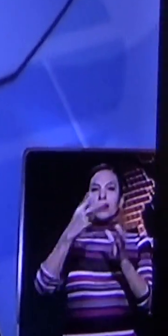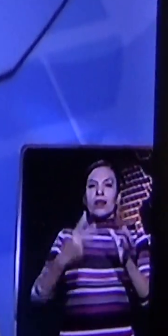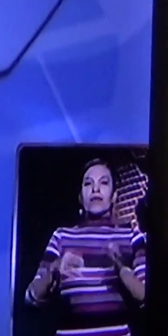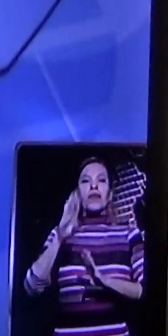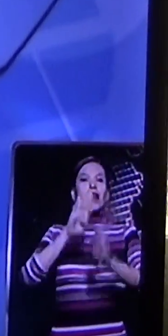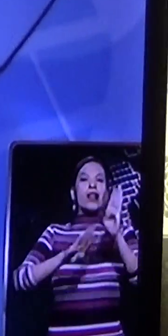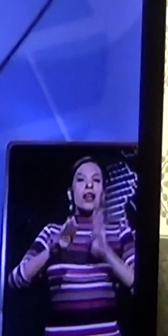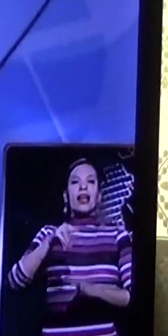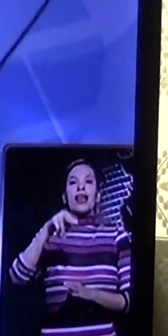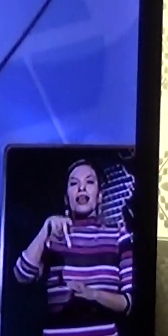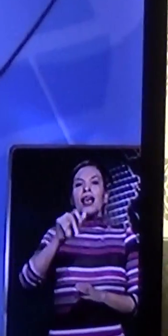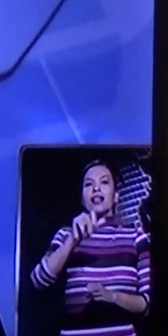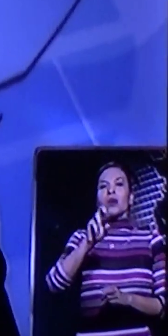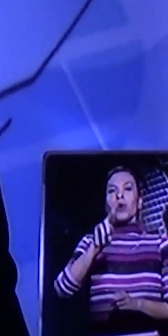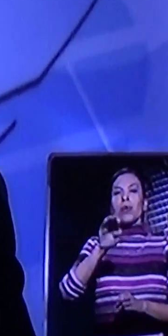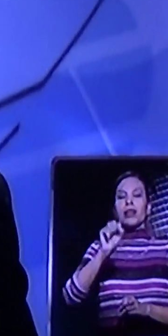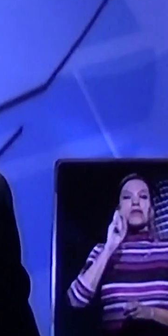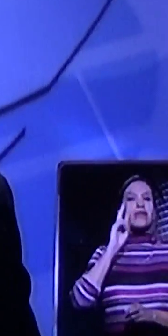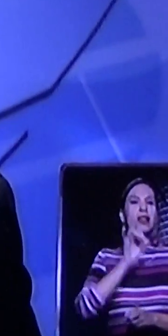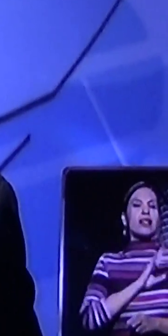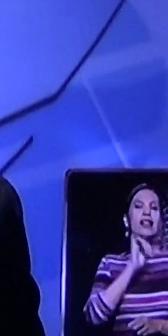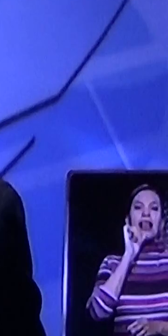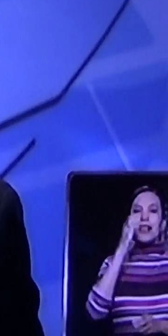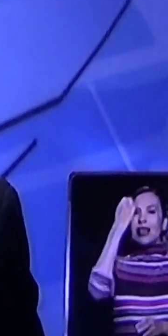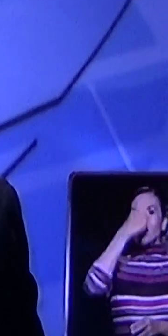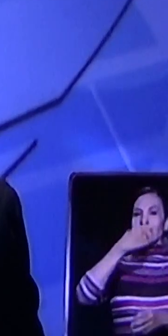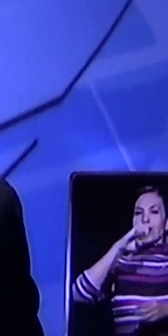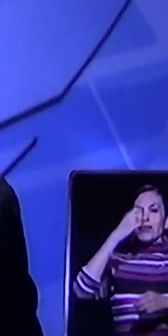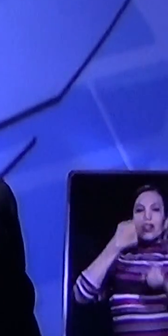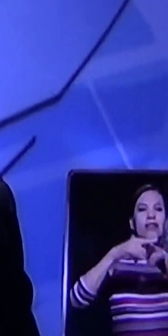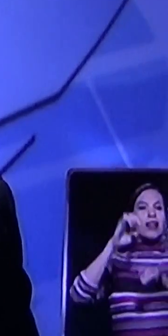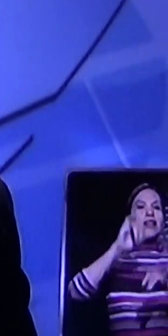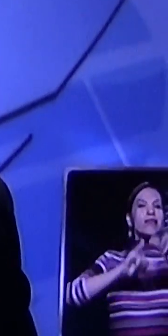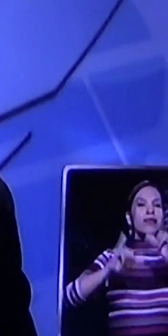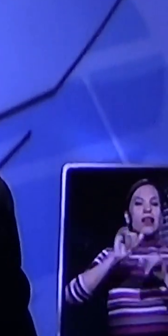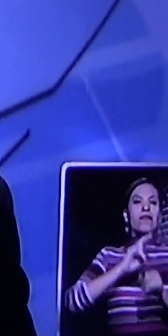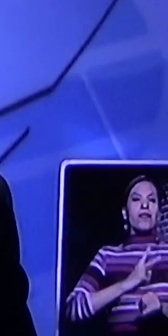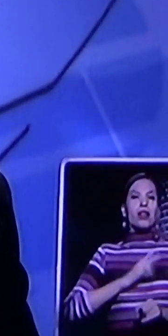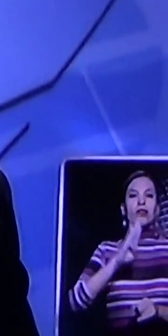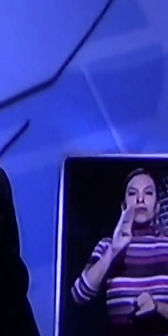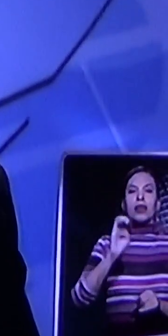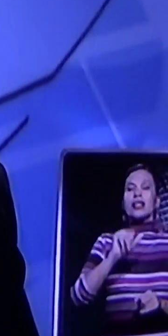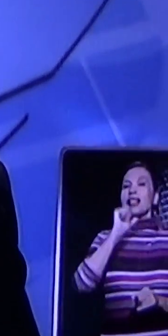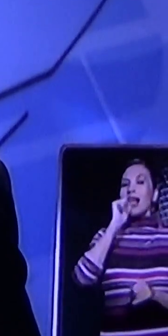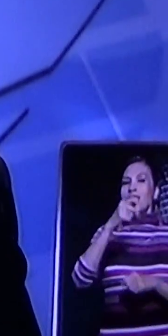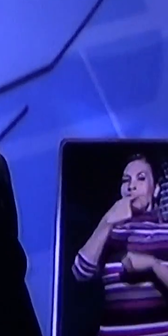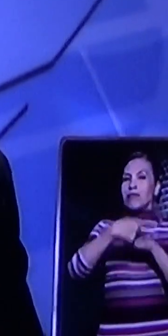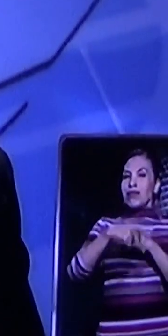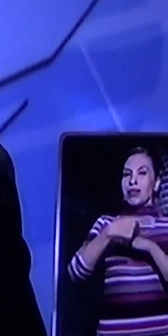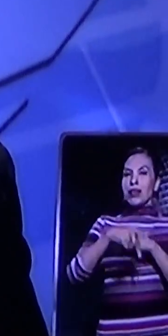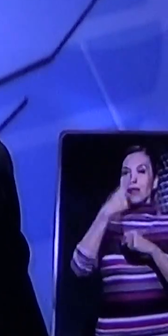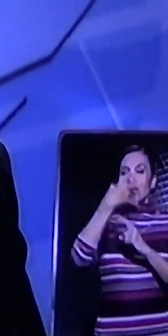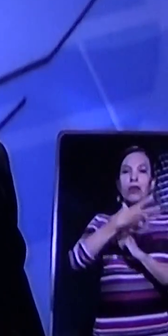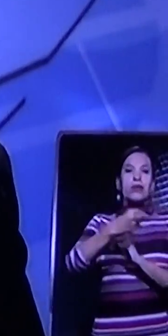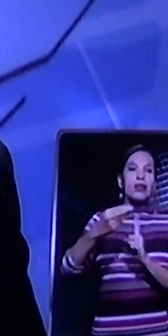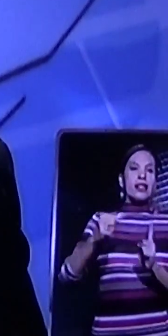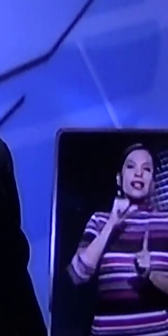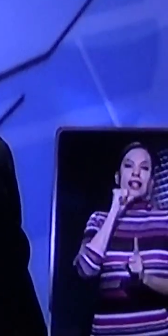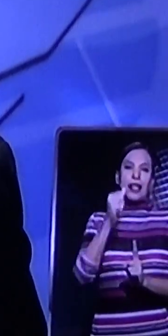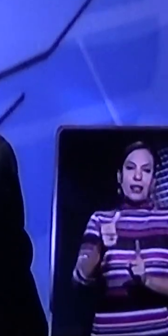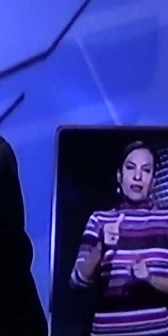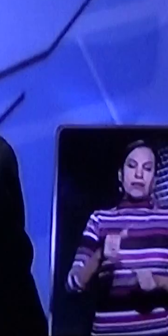Kate Robbins, no hay nada que temer porque se harán experimentos genéticos con virus y bacterias que no son patógenos ni